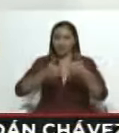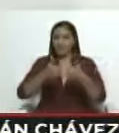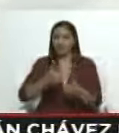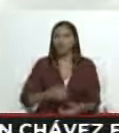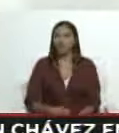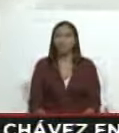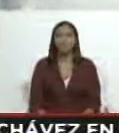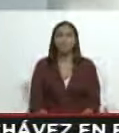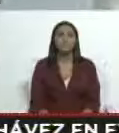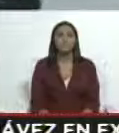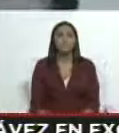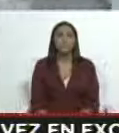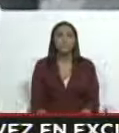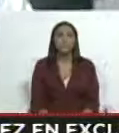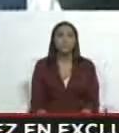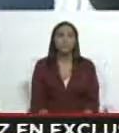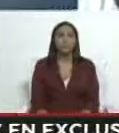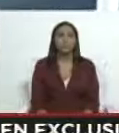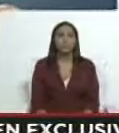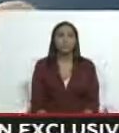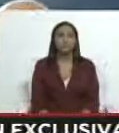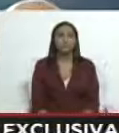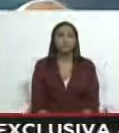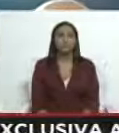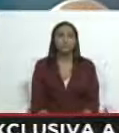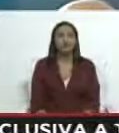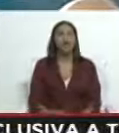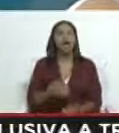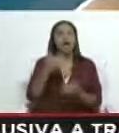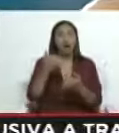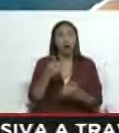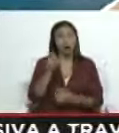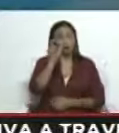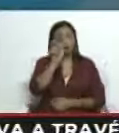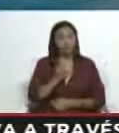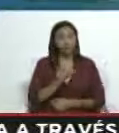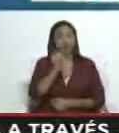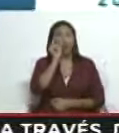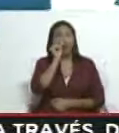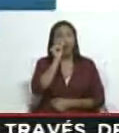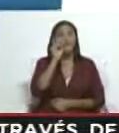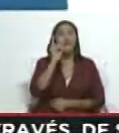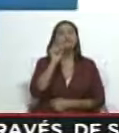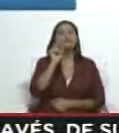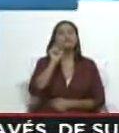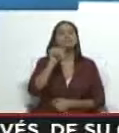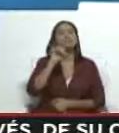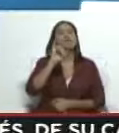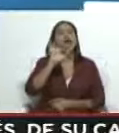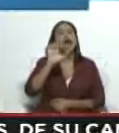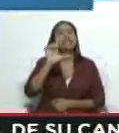a escuchar de inmediato las palabras del precandidato Daniel Ceballos.